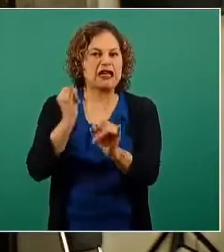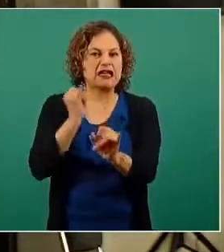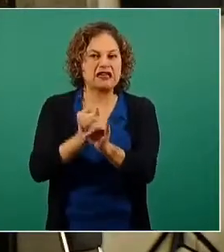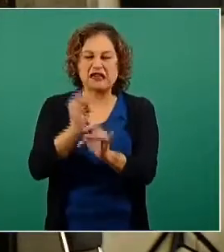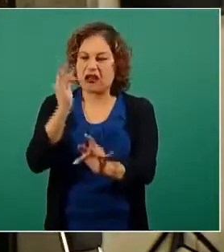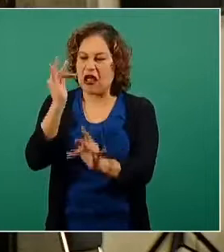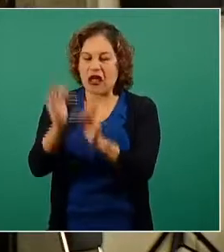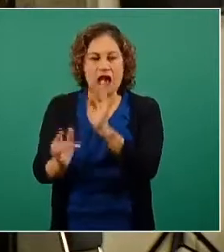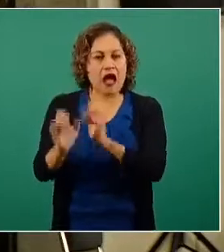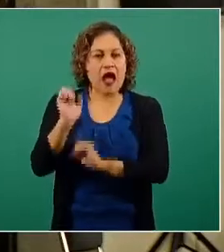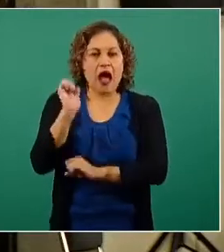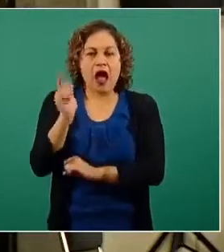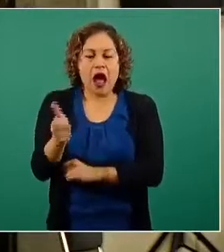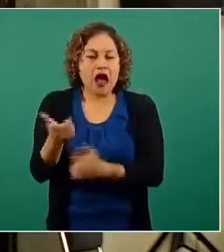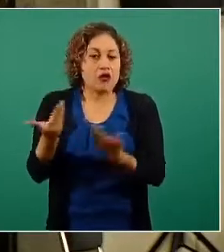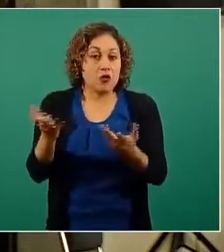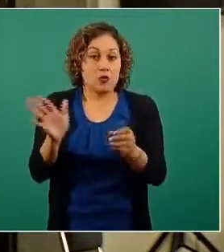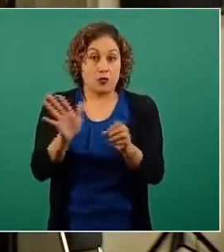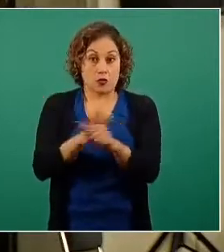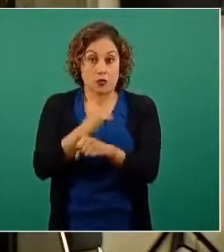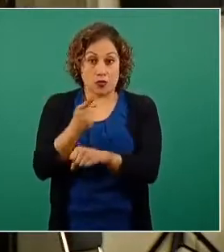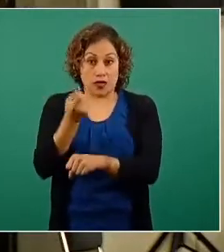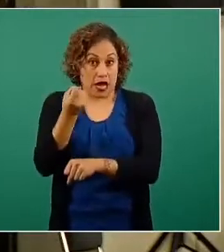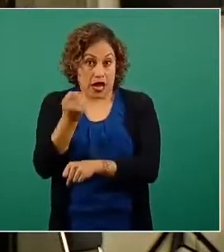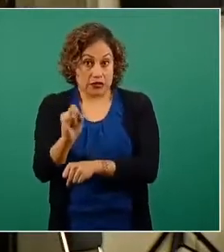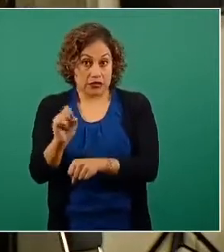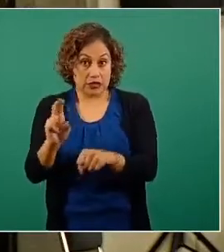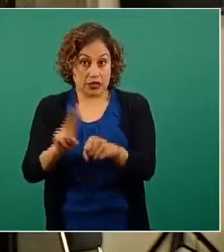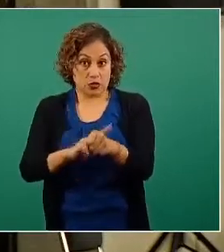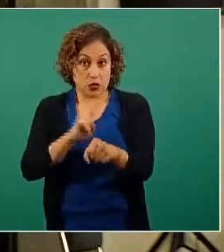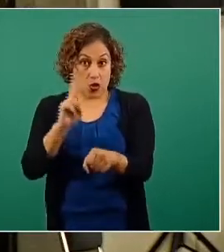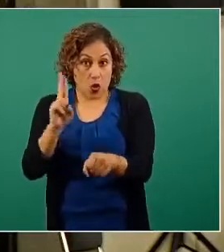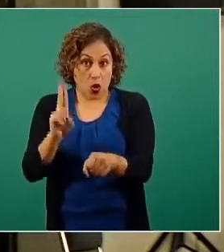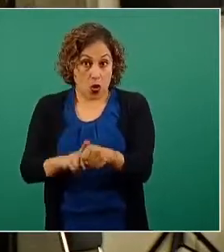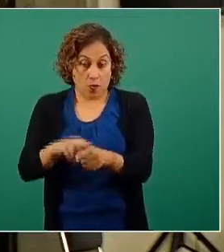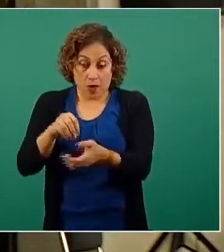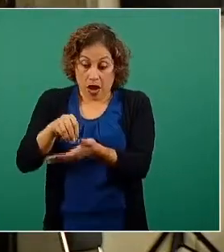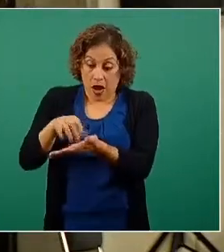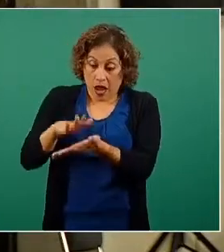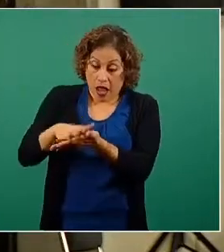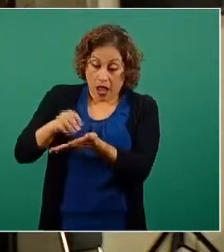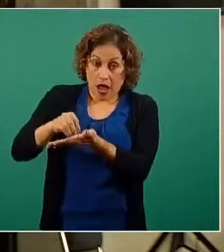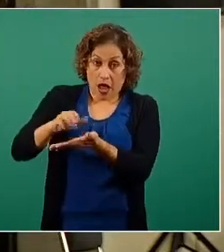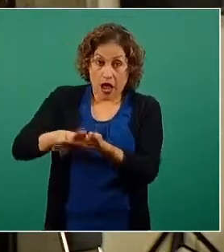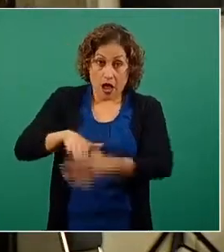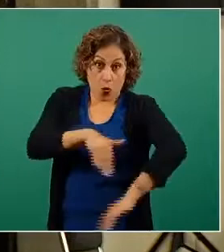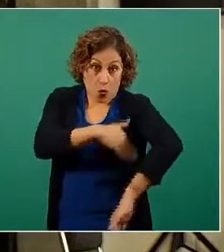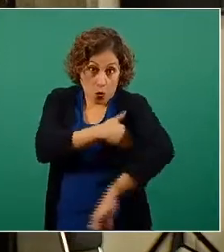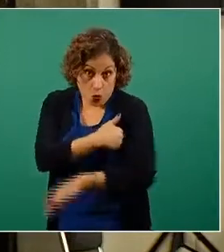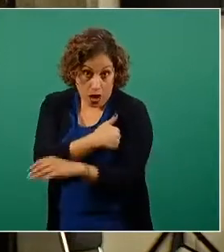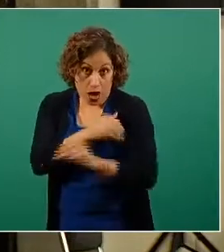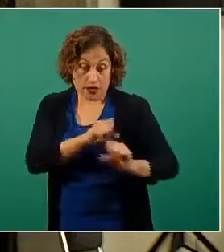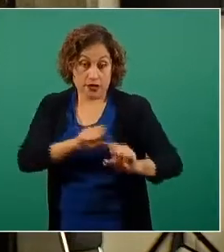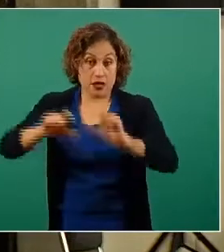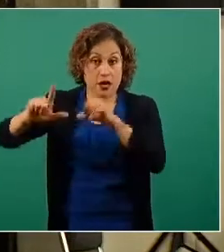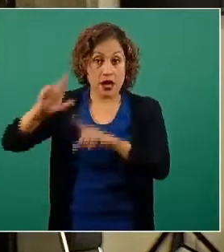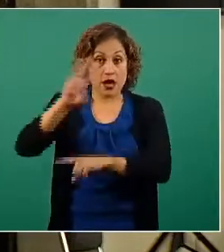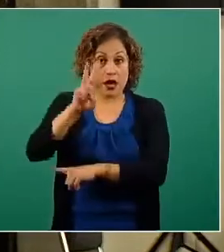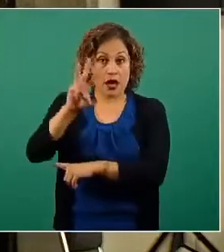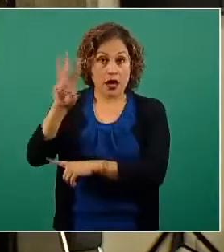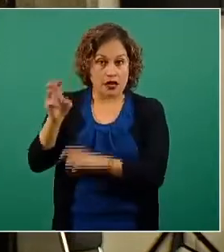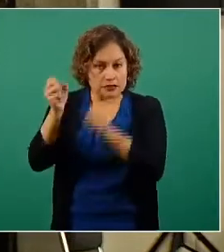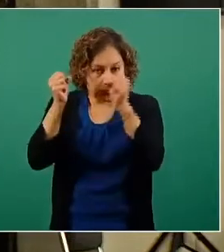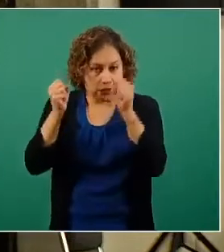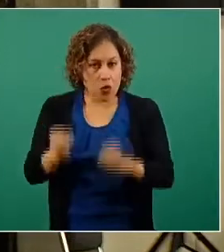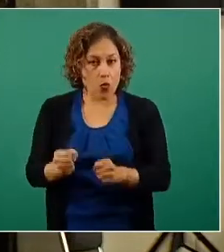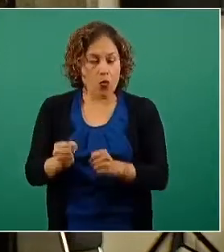los registros se van se van sumando, se van cargando en la página, o va a llegar el momento en el que